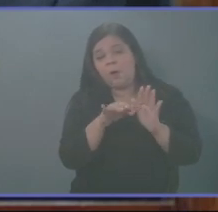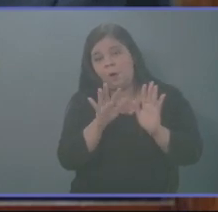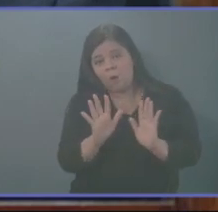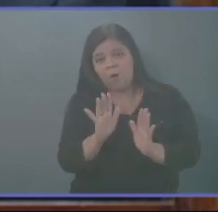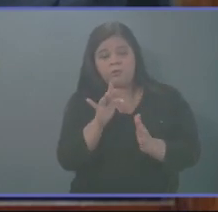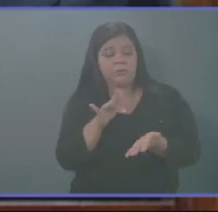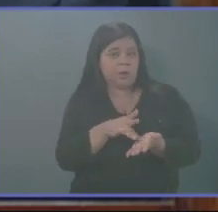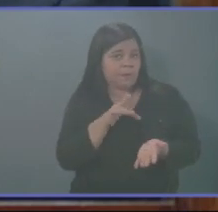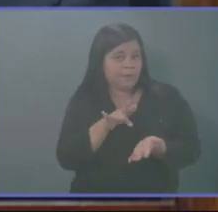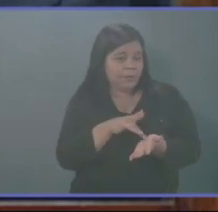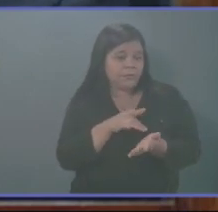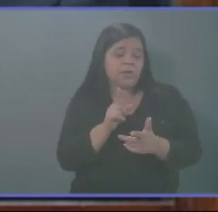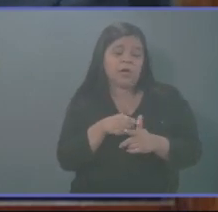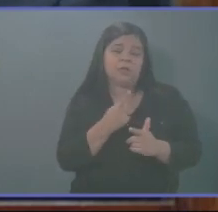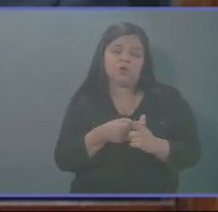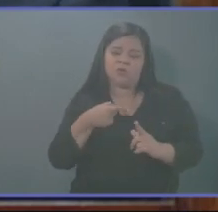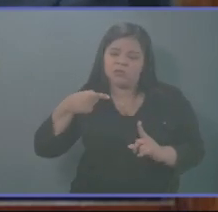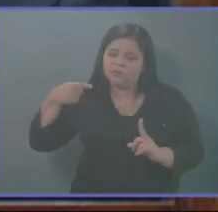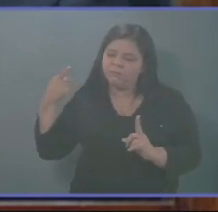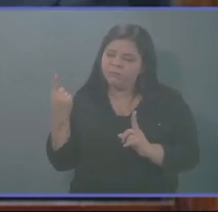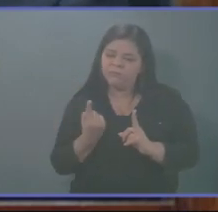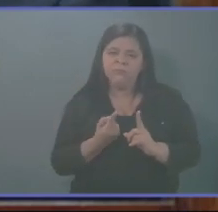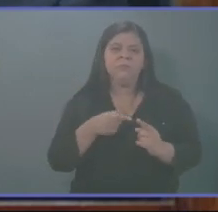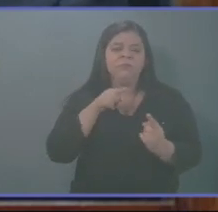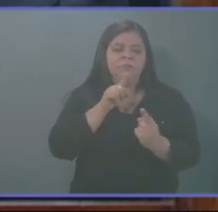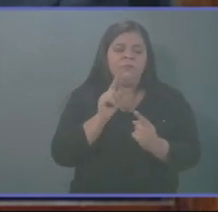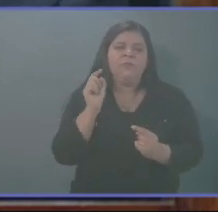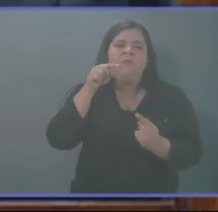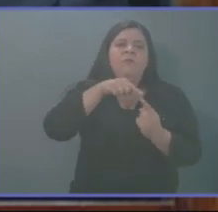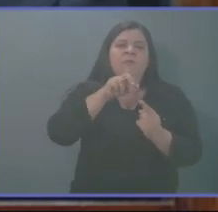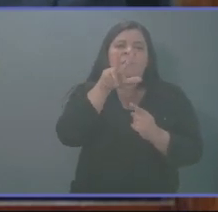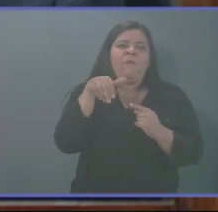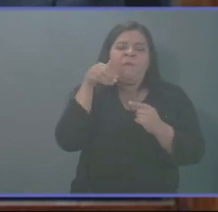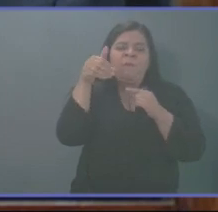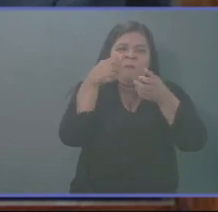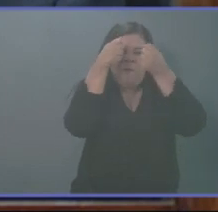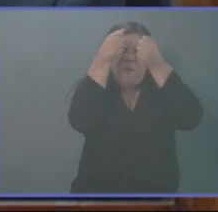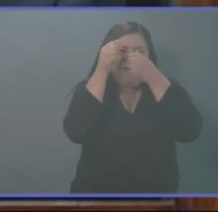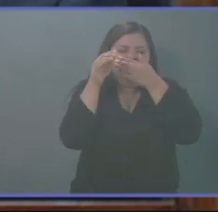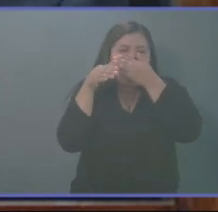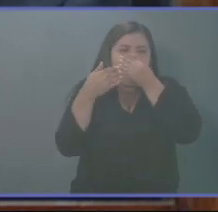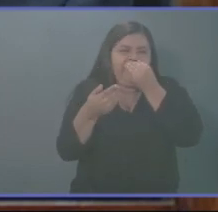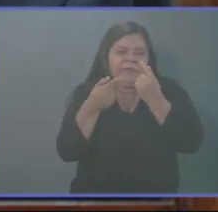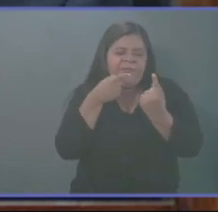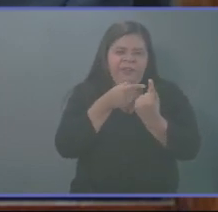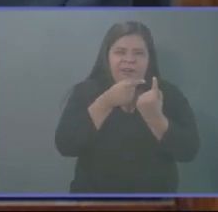de ellas, serán sancionados con la pena de 1 a 3 años de prisión. Si se tratase